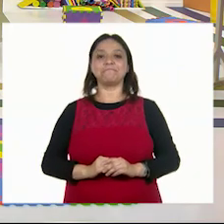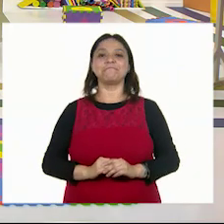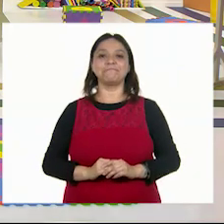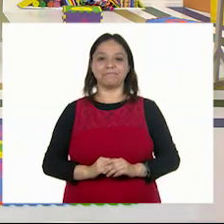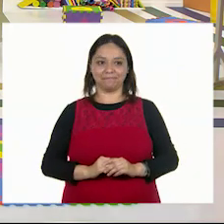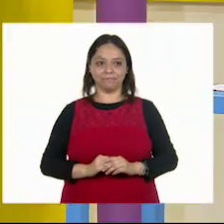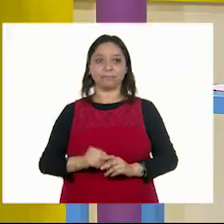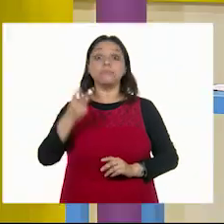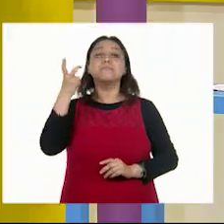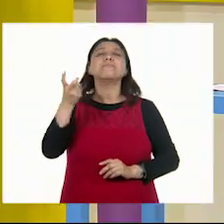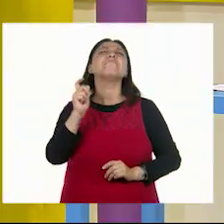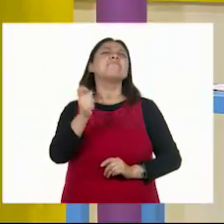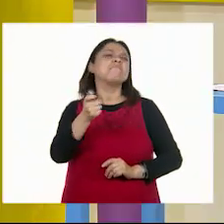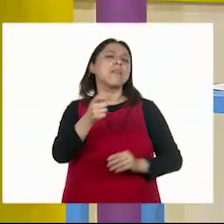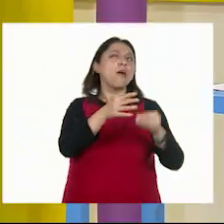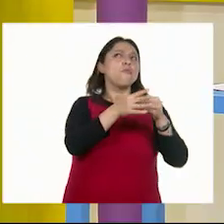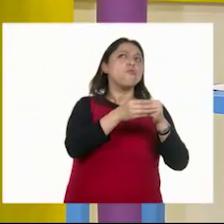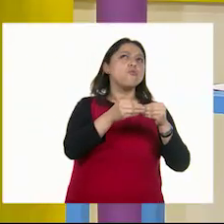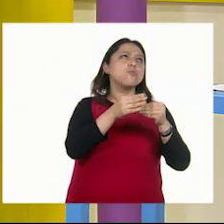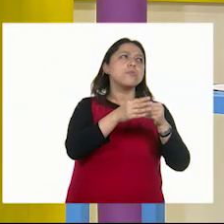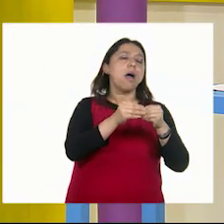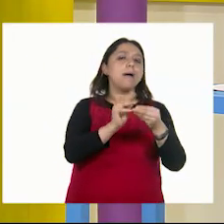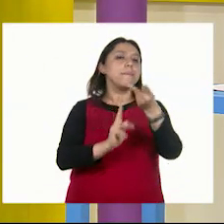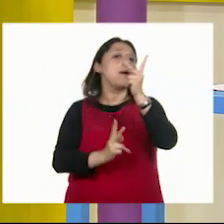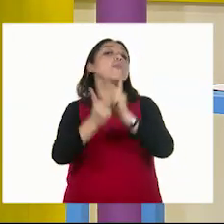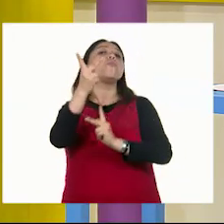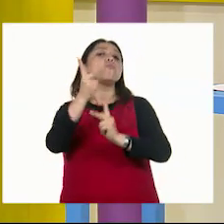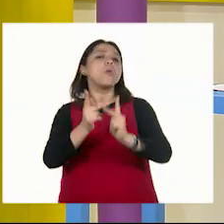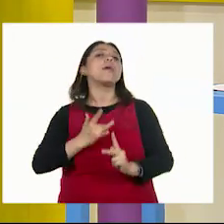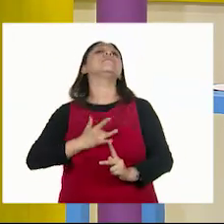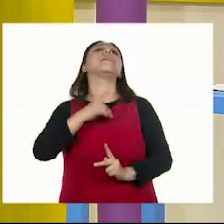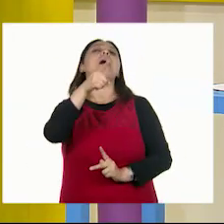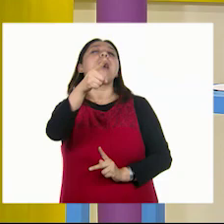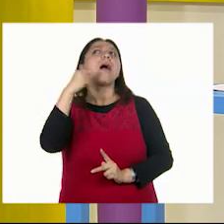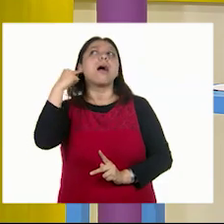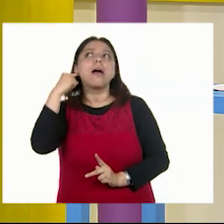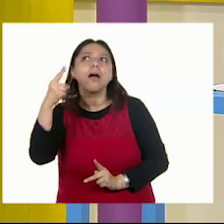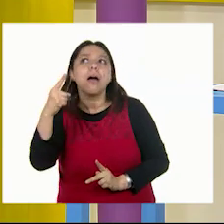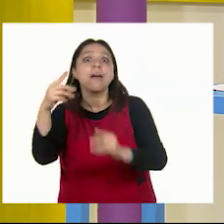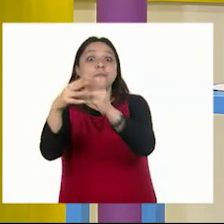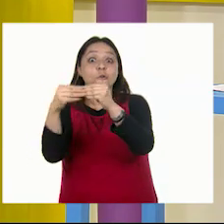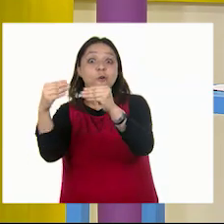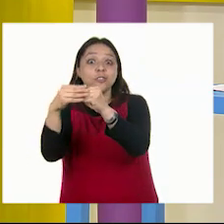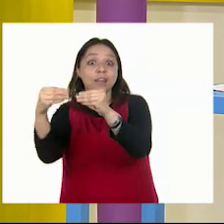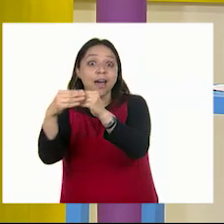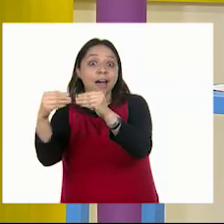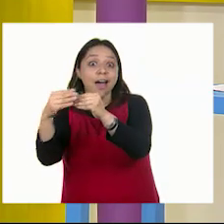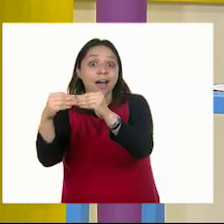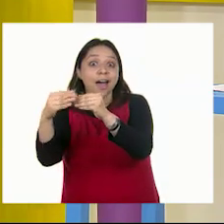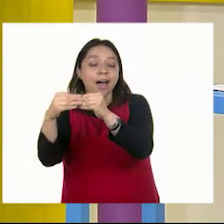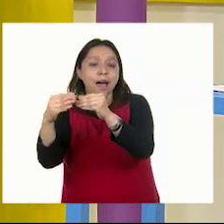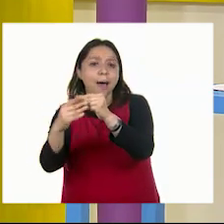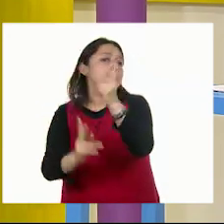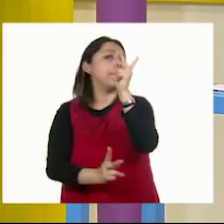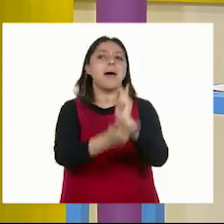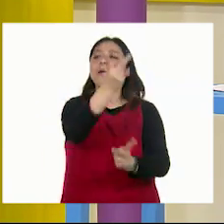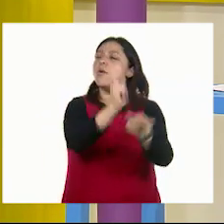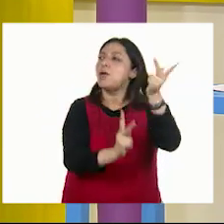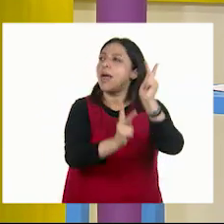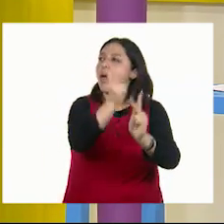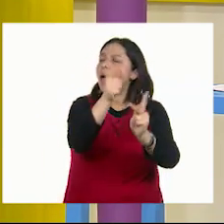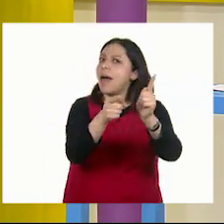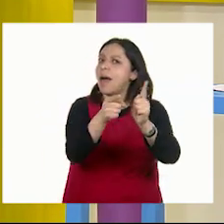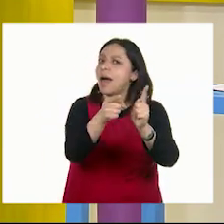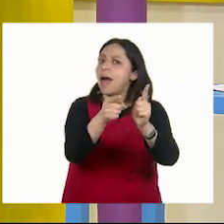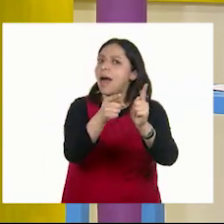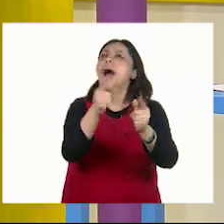¿Esa es fruta o verdura? ¿Ustedes qué dicen? ¡Frutas! ¡Ay! ¡Verduras! A ver, dicen que fruta, verdura.